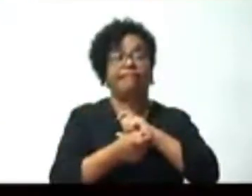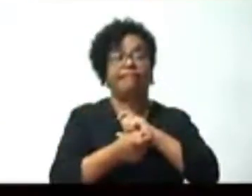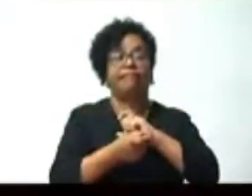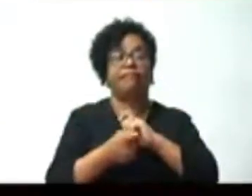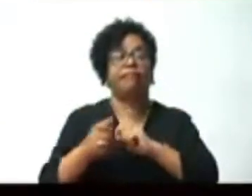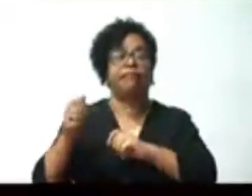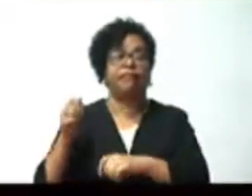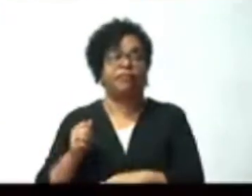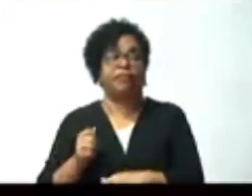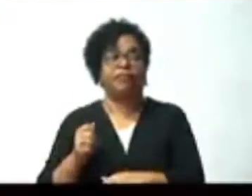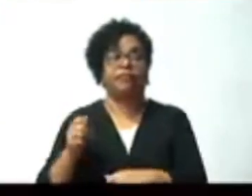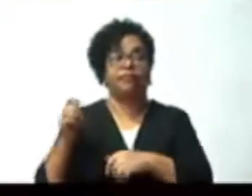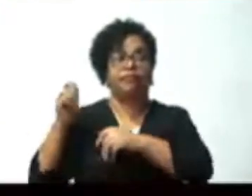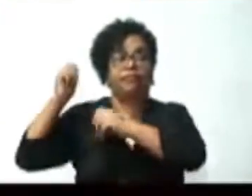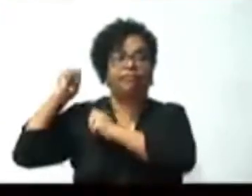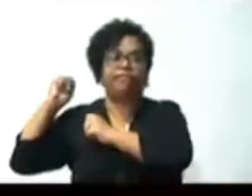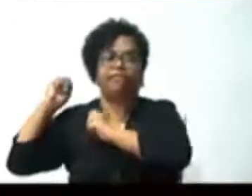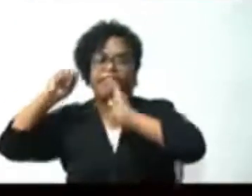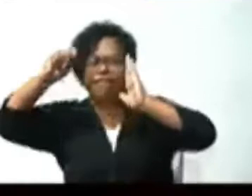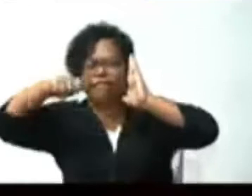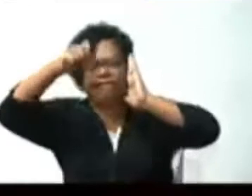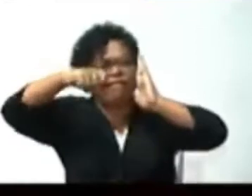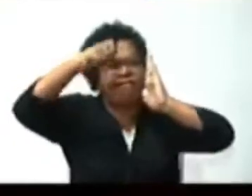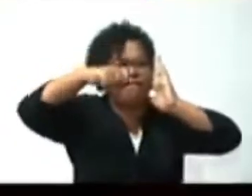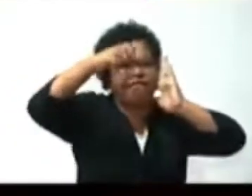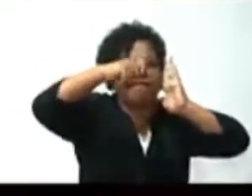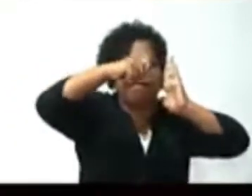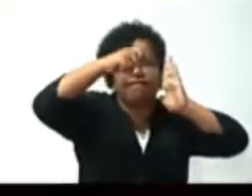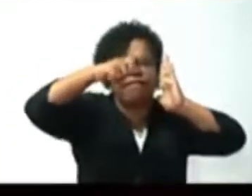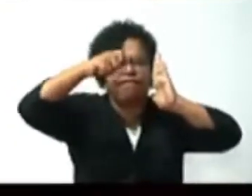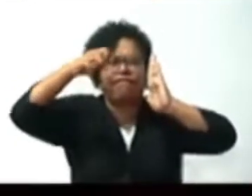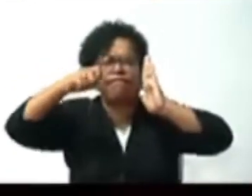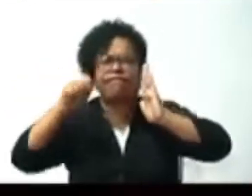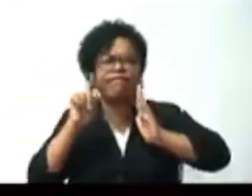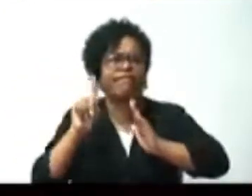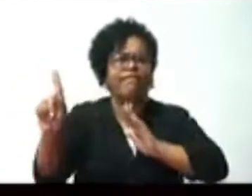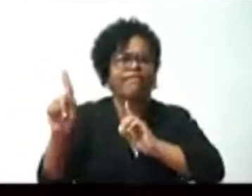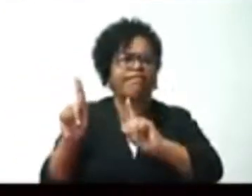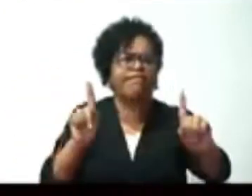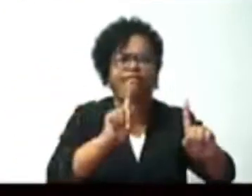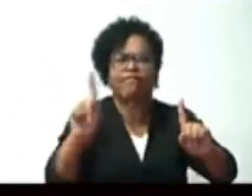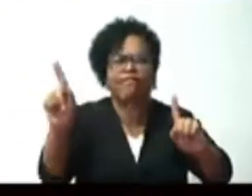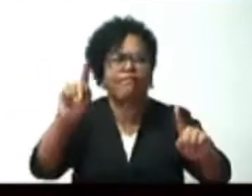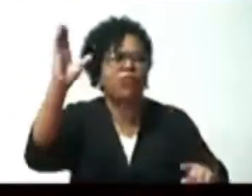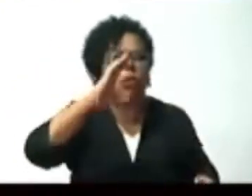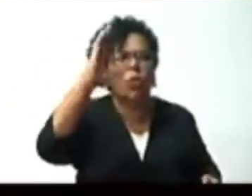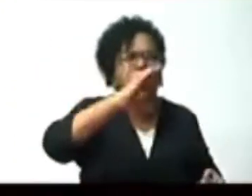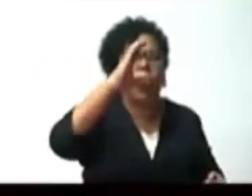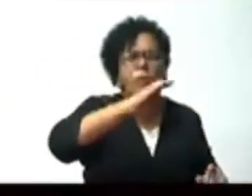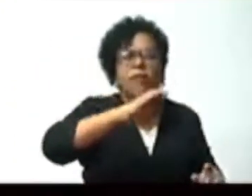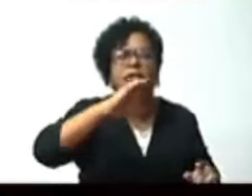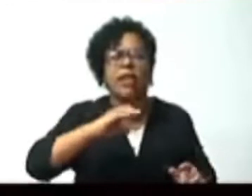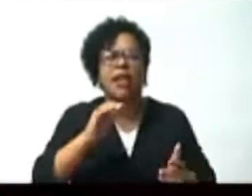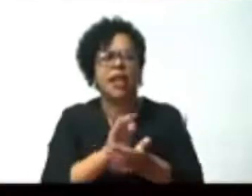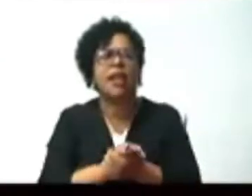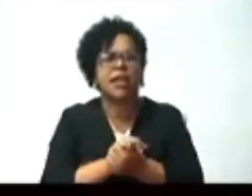hombro, con una grabadora y hurgando, buscando la información